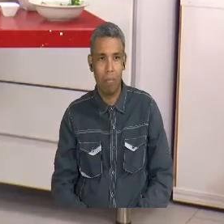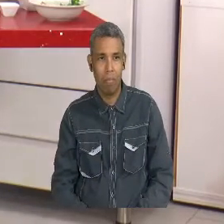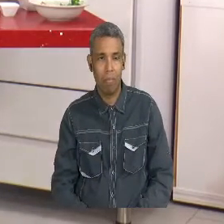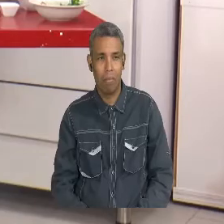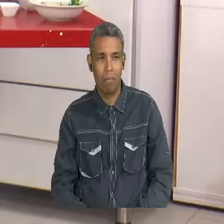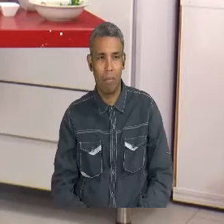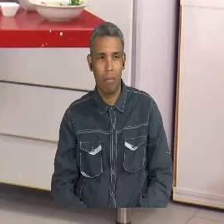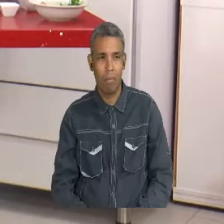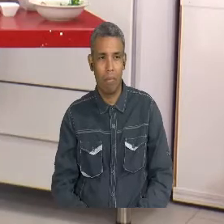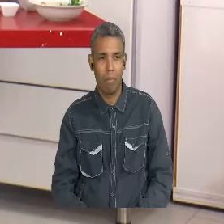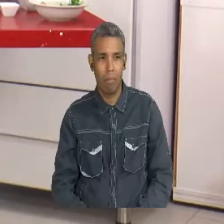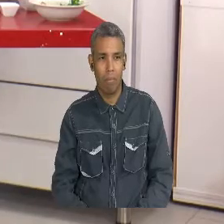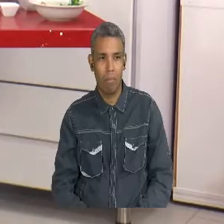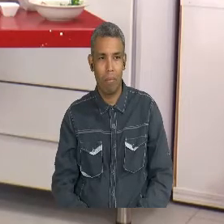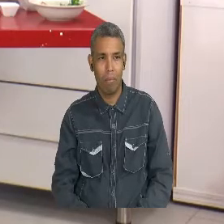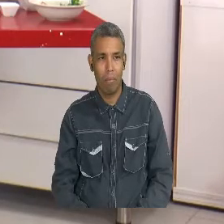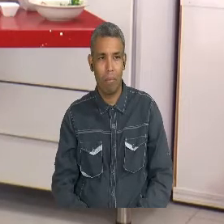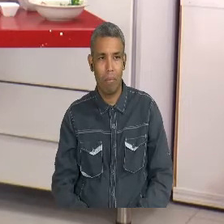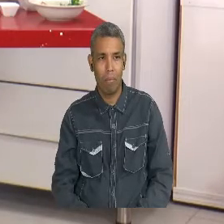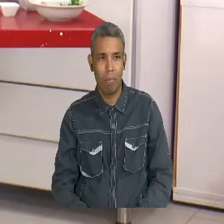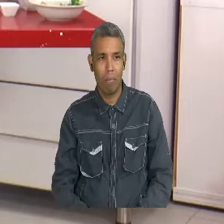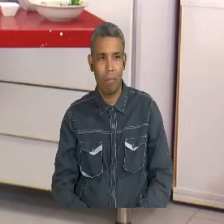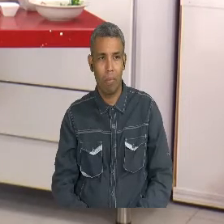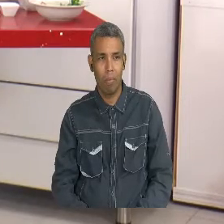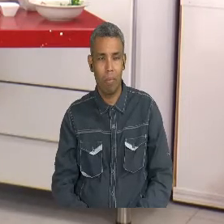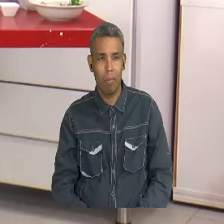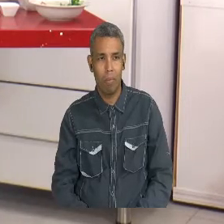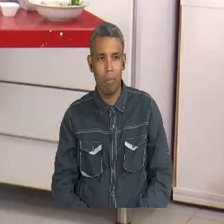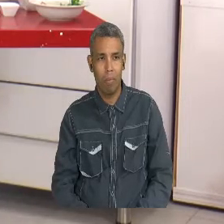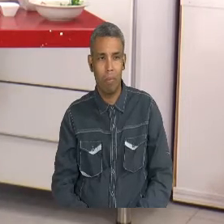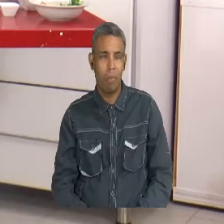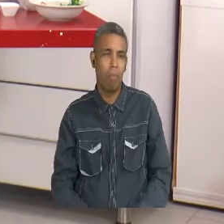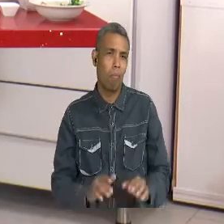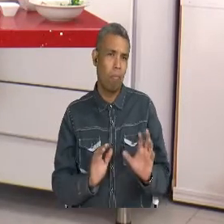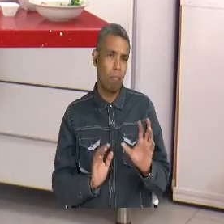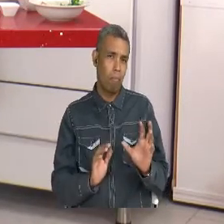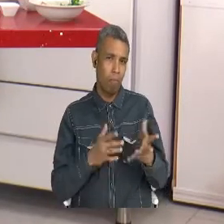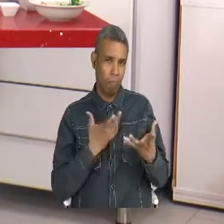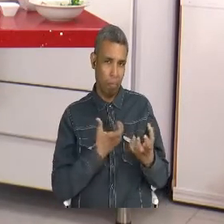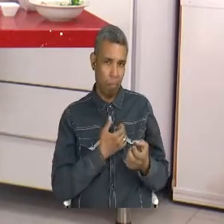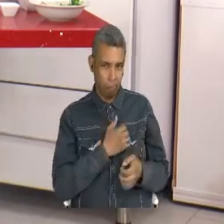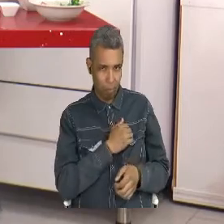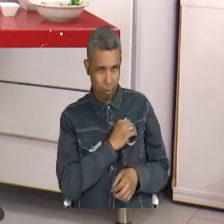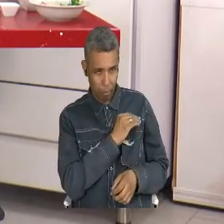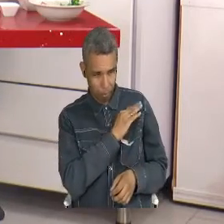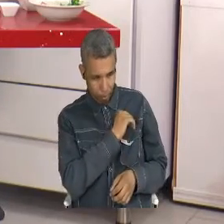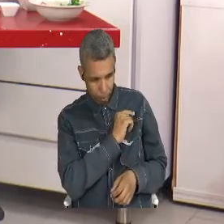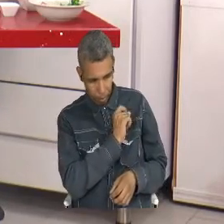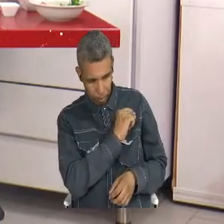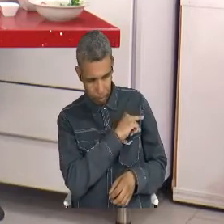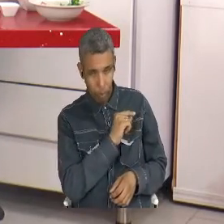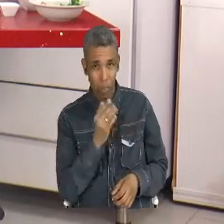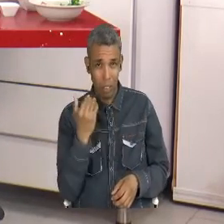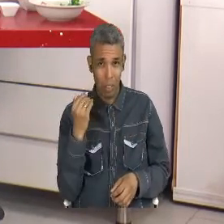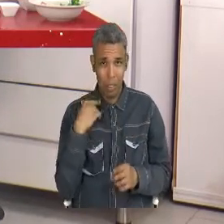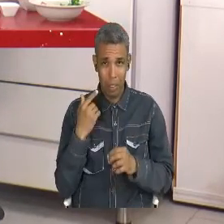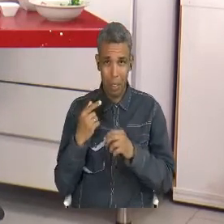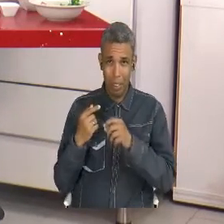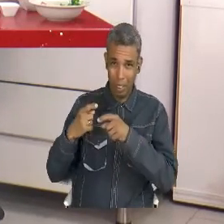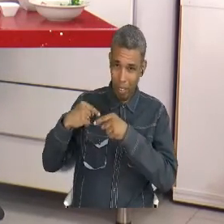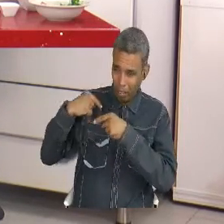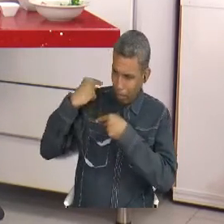saber cuál ha sido, como quien dice, ese secreto. Normalmente, uno siempre tiende a pensar que entre familia, porque dicen que el palo que más duro tira